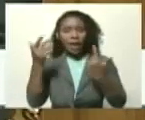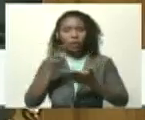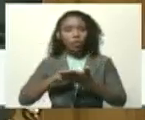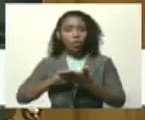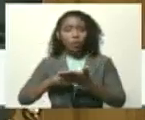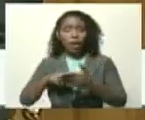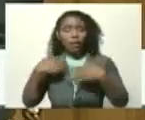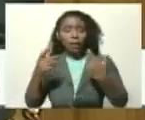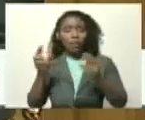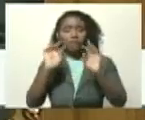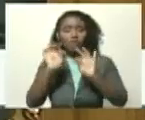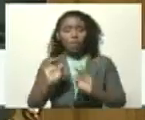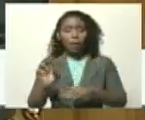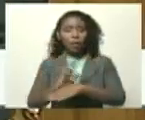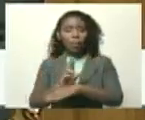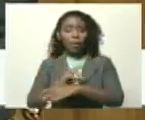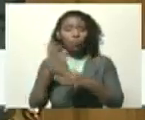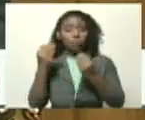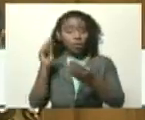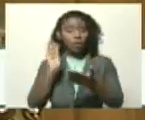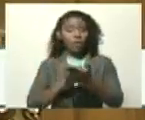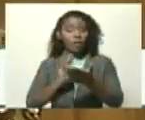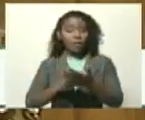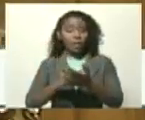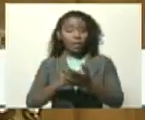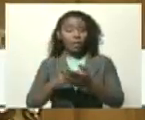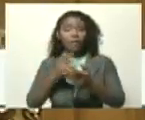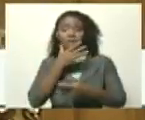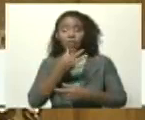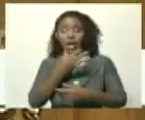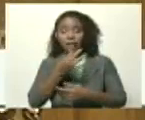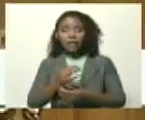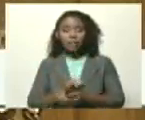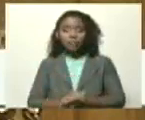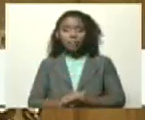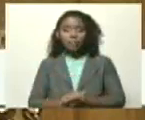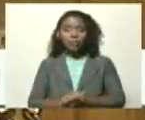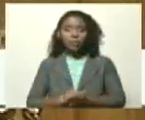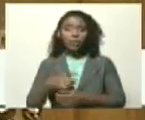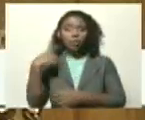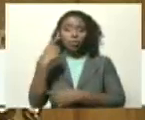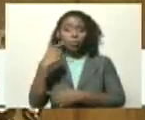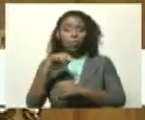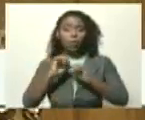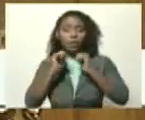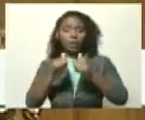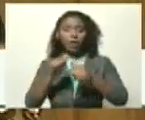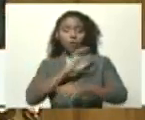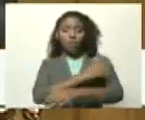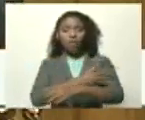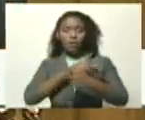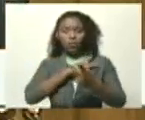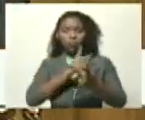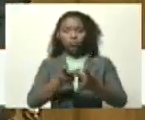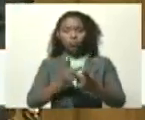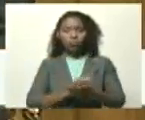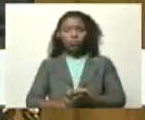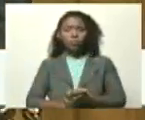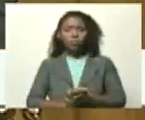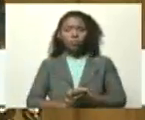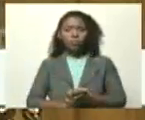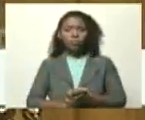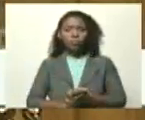resolverse de manera inmediata, que muchas veces se puede resolver fácilmente, solamente con iniciativa, con fuerza, con voluntad, con